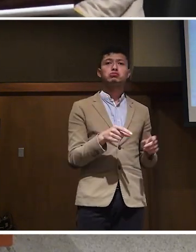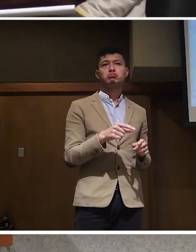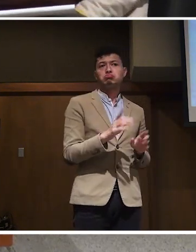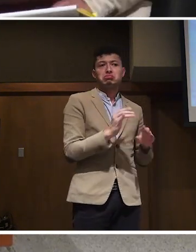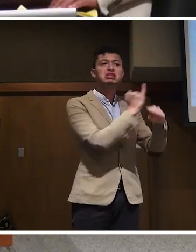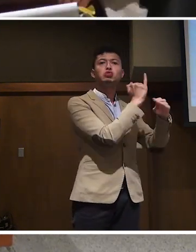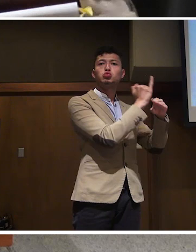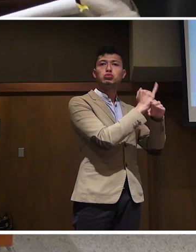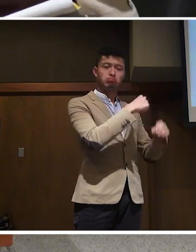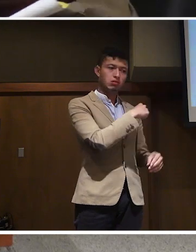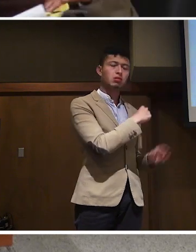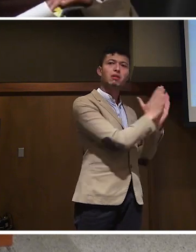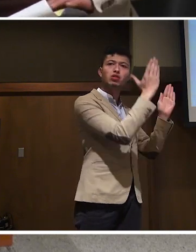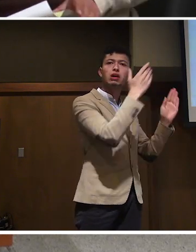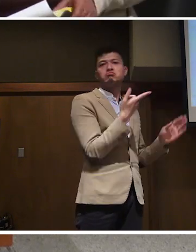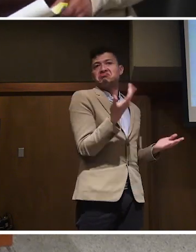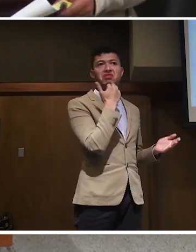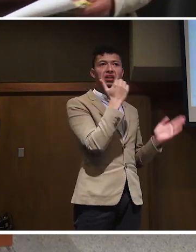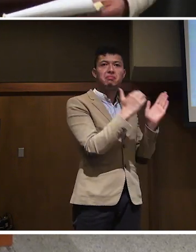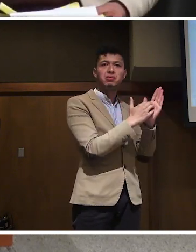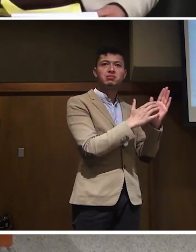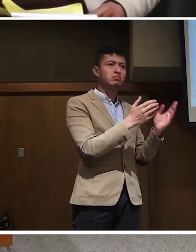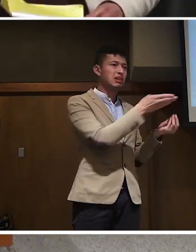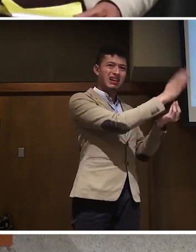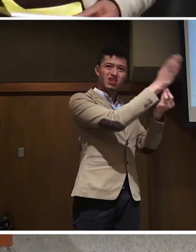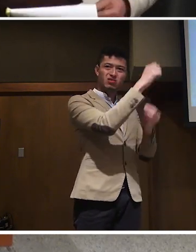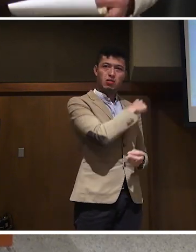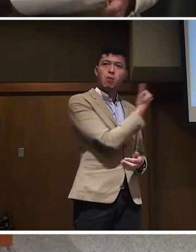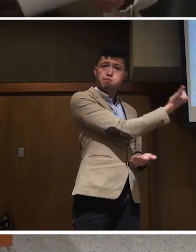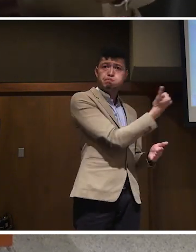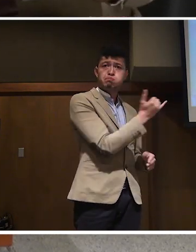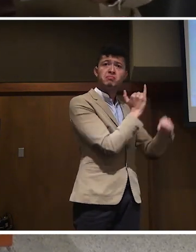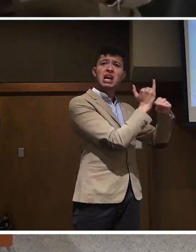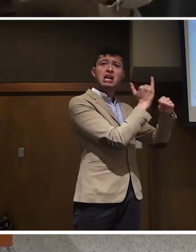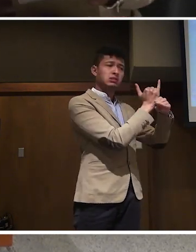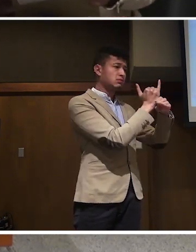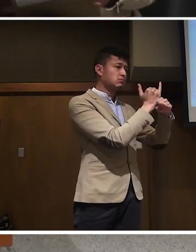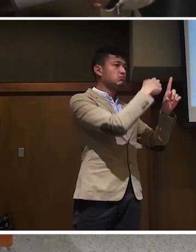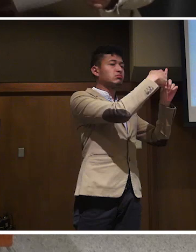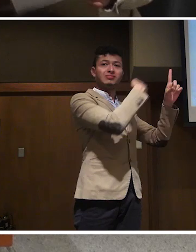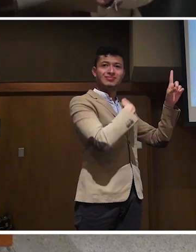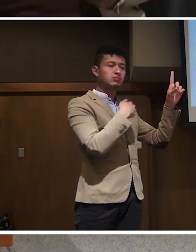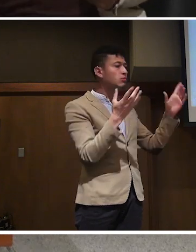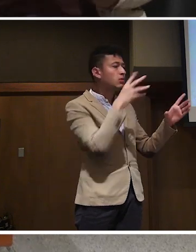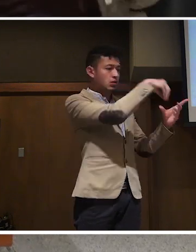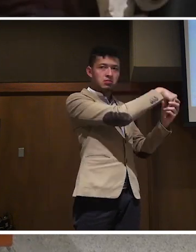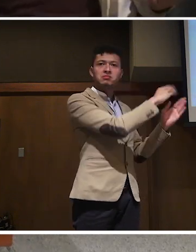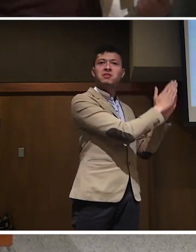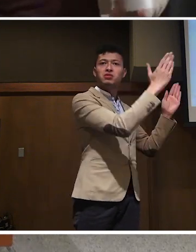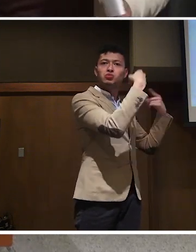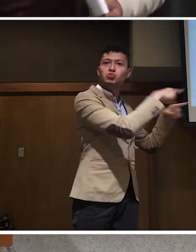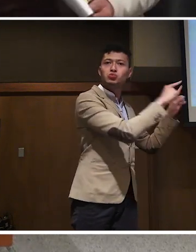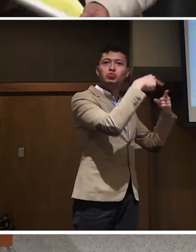comunidades religiosas, la biblioteca de la catedral, yo no sé qué. Esas serían las institucionales.